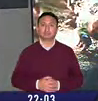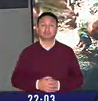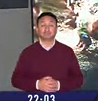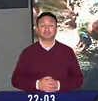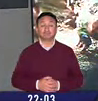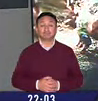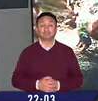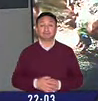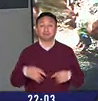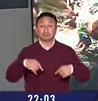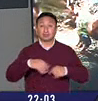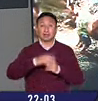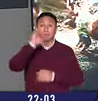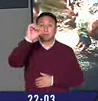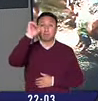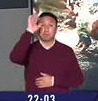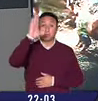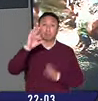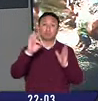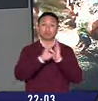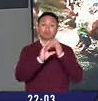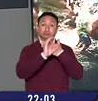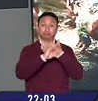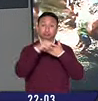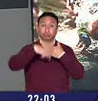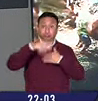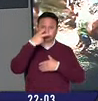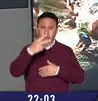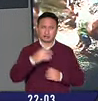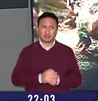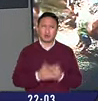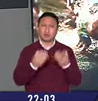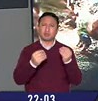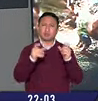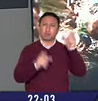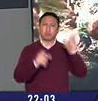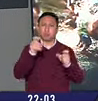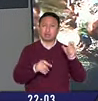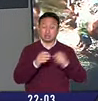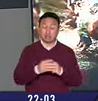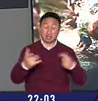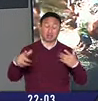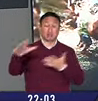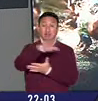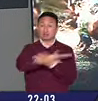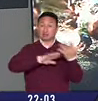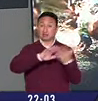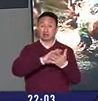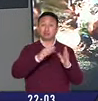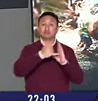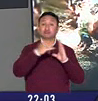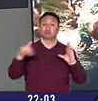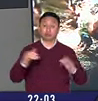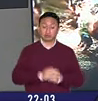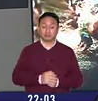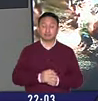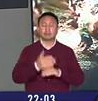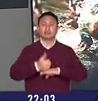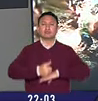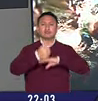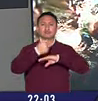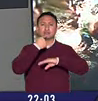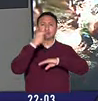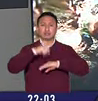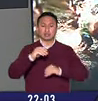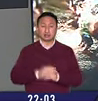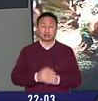Los videos subidos en las redes sociales en los que se observa a ciudadanos causando desmanes en Salinas, las autoridades anunciaron